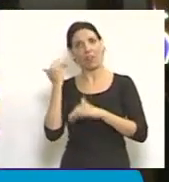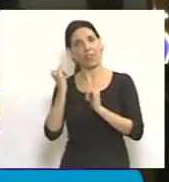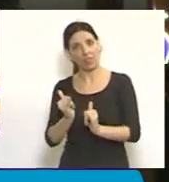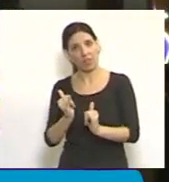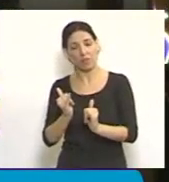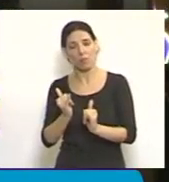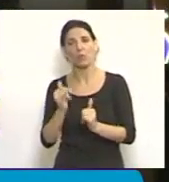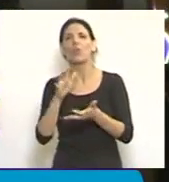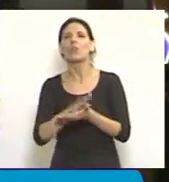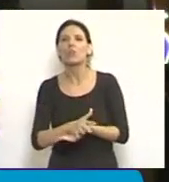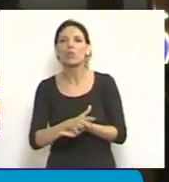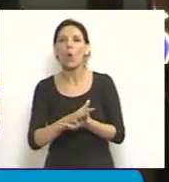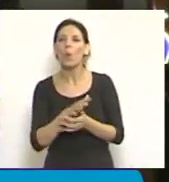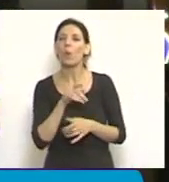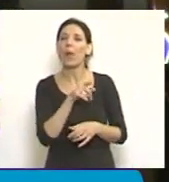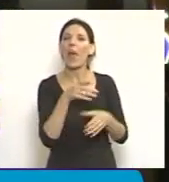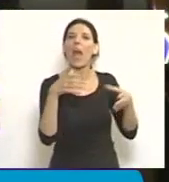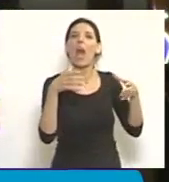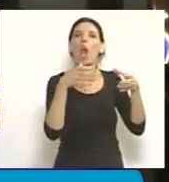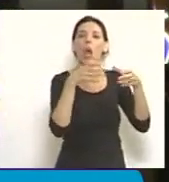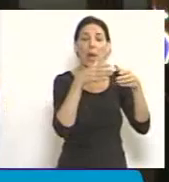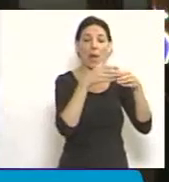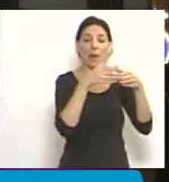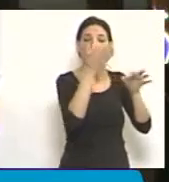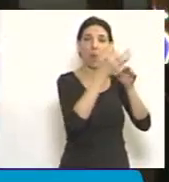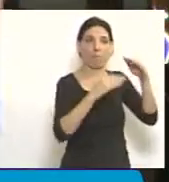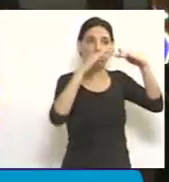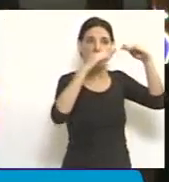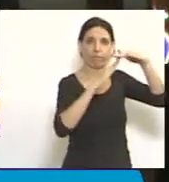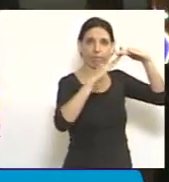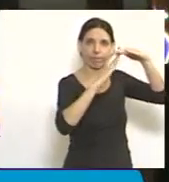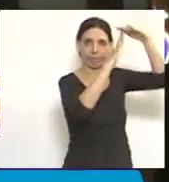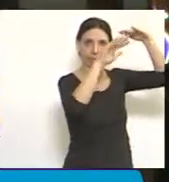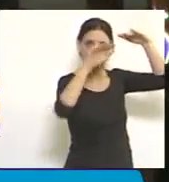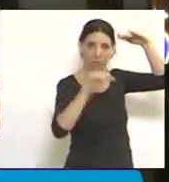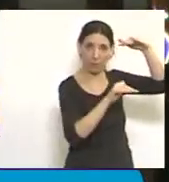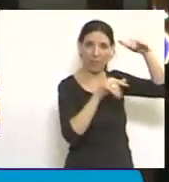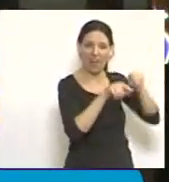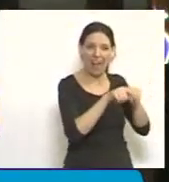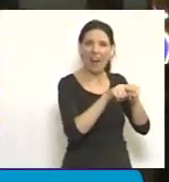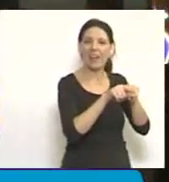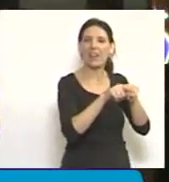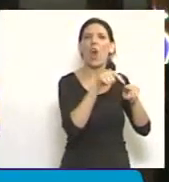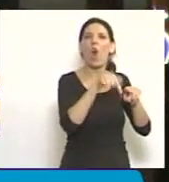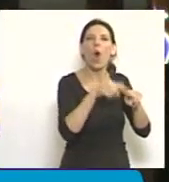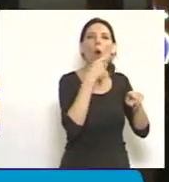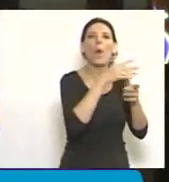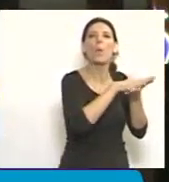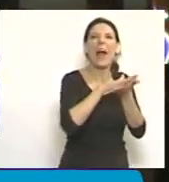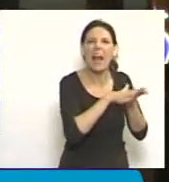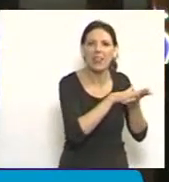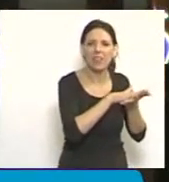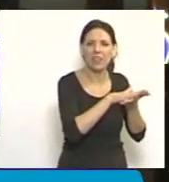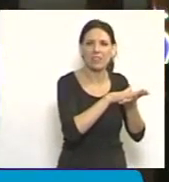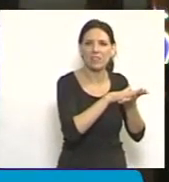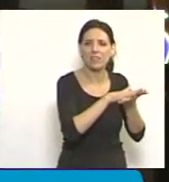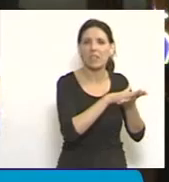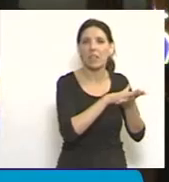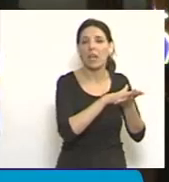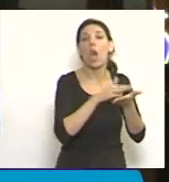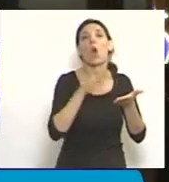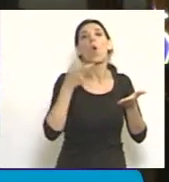Todo este cúmulo de atribuciones del Procurador General hay que analizarlo y tenerlo en cuenta junto con lo que